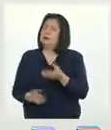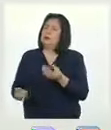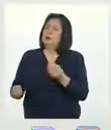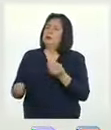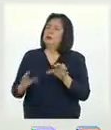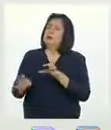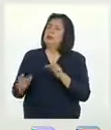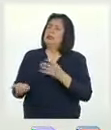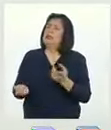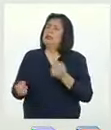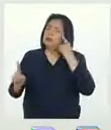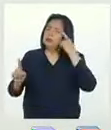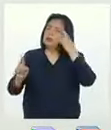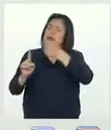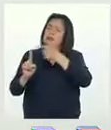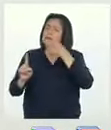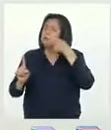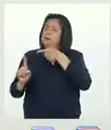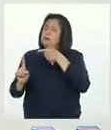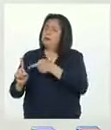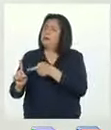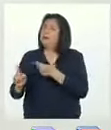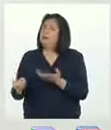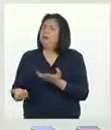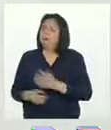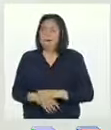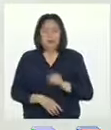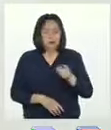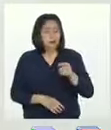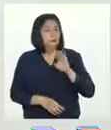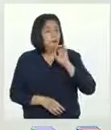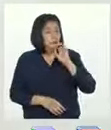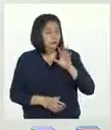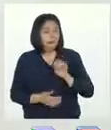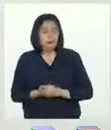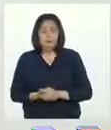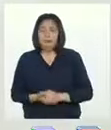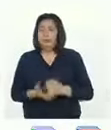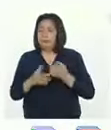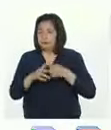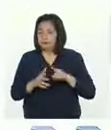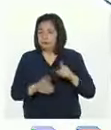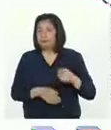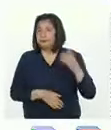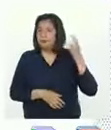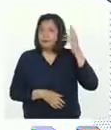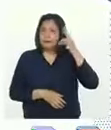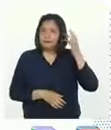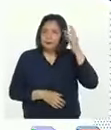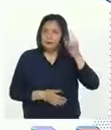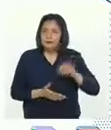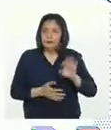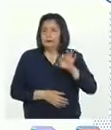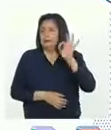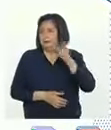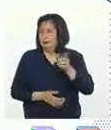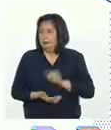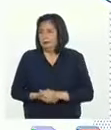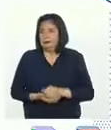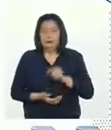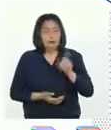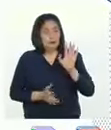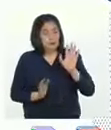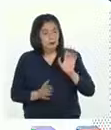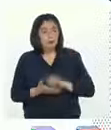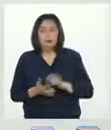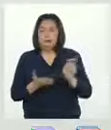cómo se elaboran los objetivos específicos? Como lo mencioné, a partir de las causas identificadas. Eso